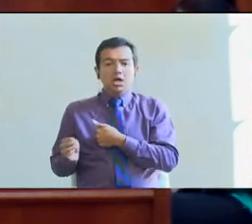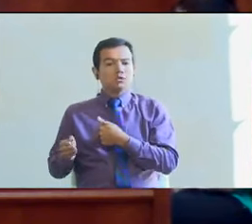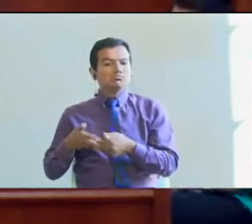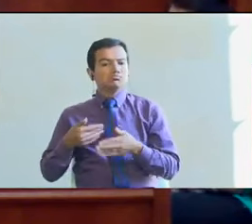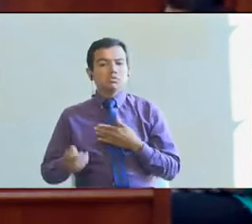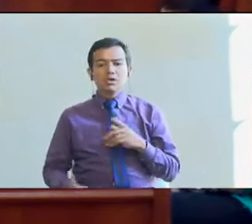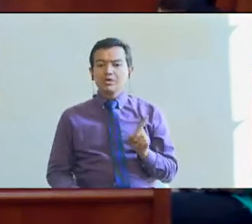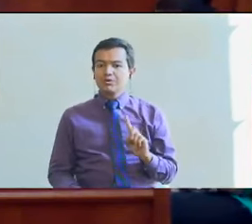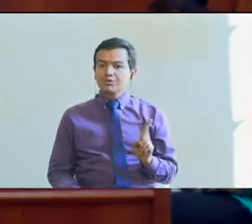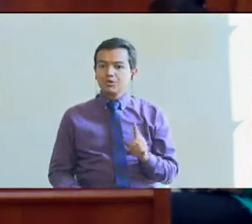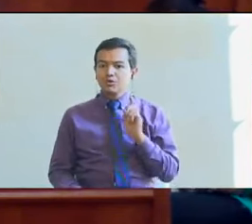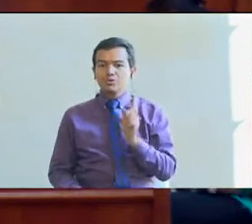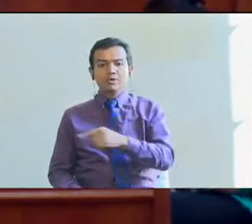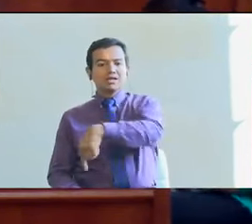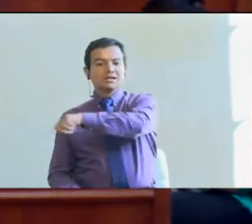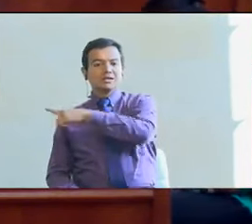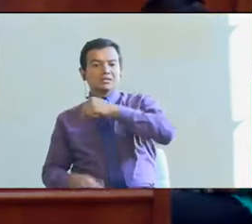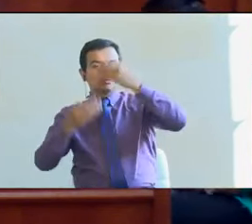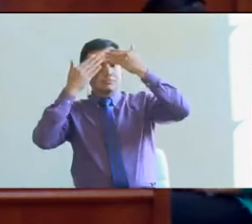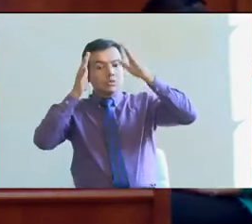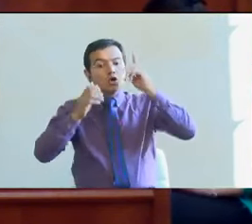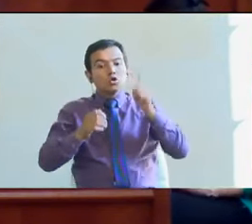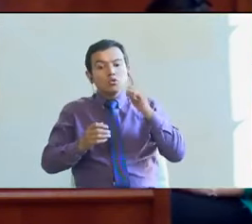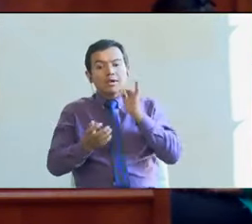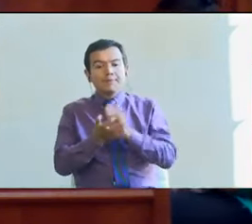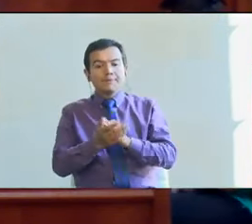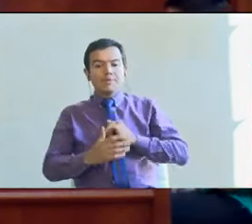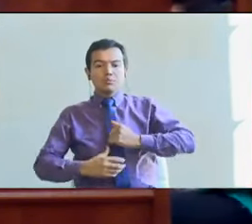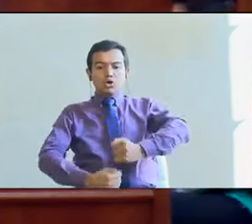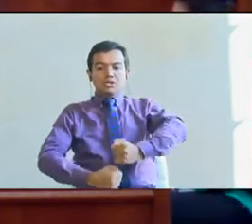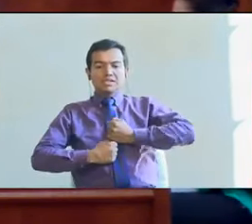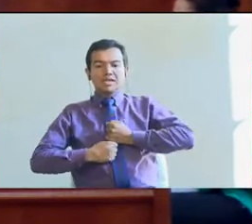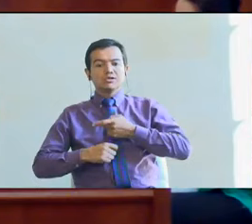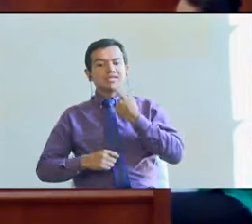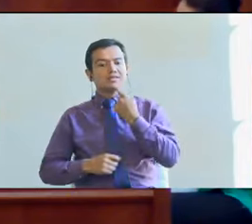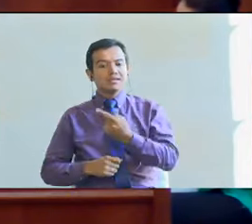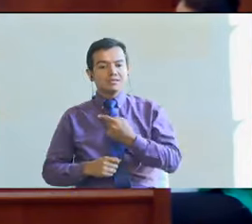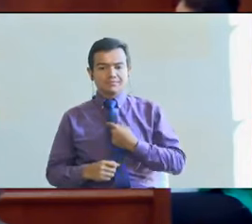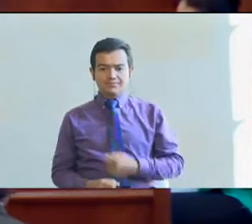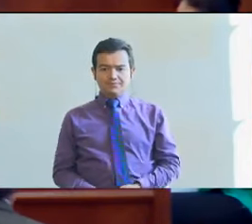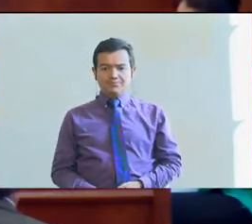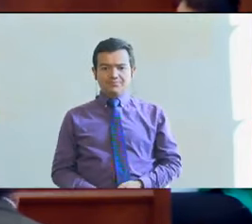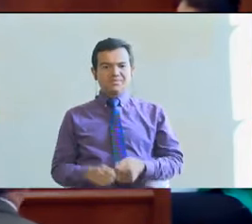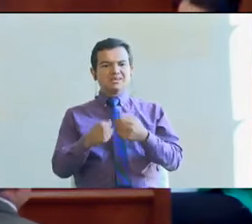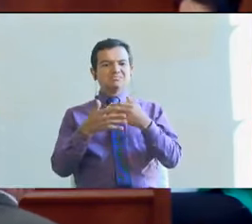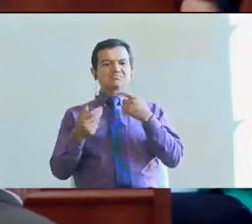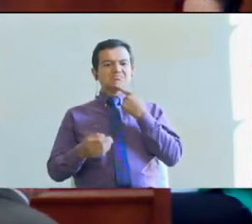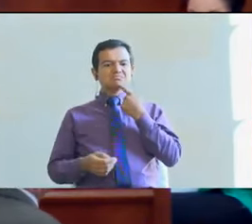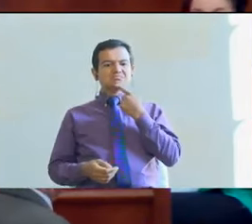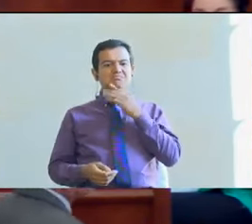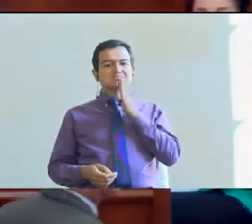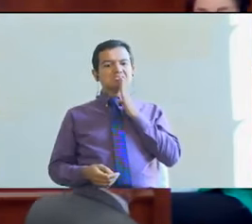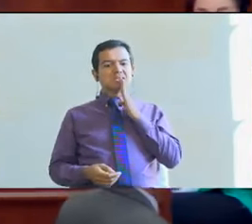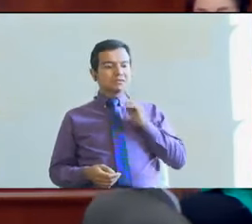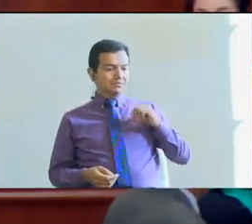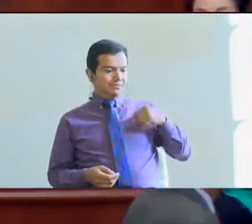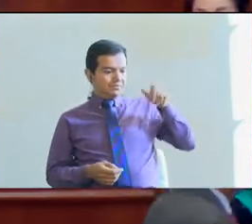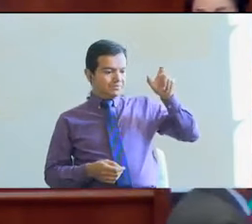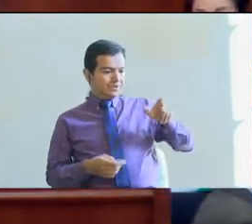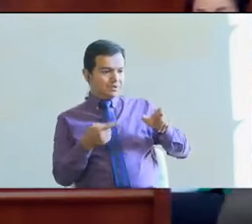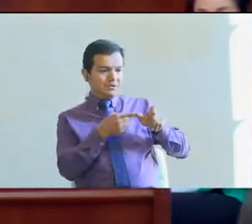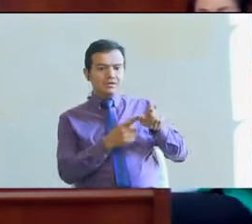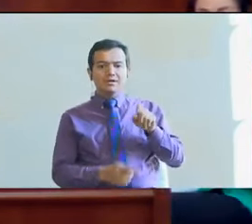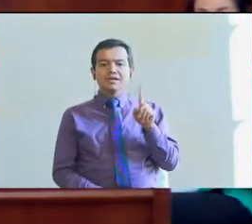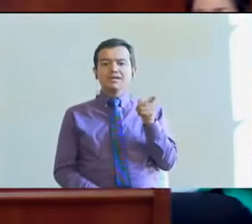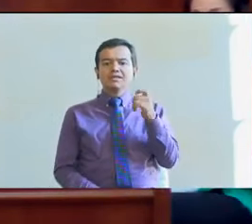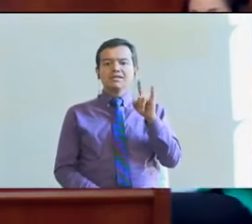democráticos que la nación se ha dado Guillermo León Valencia 1962 1982 eso lo dijo